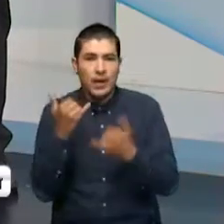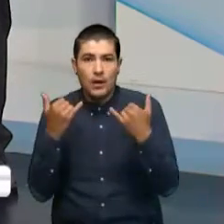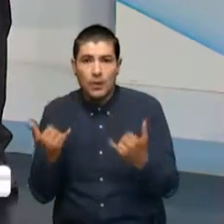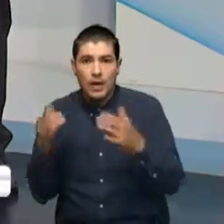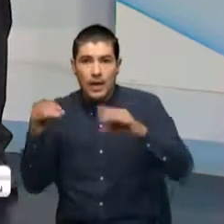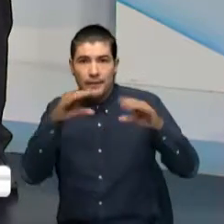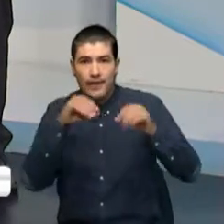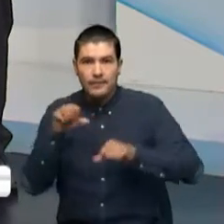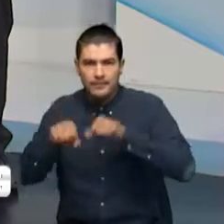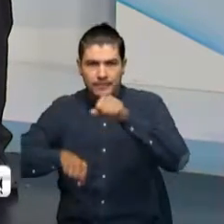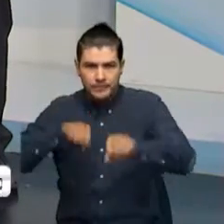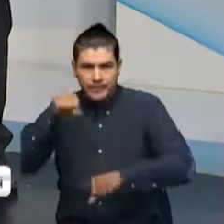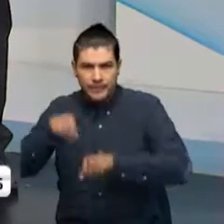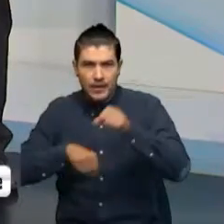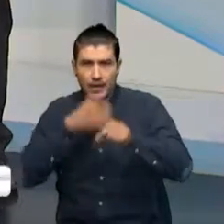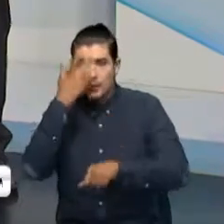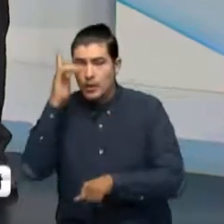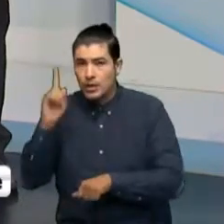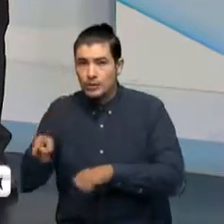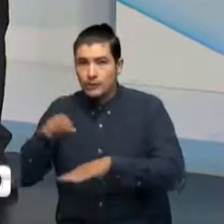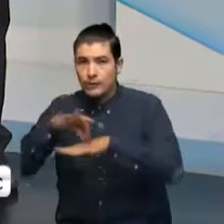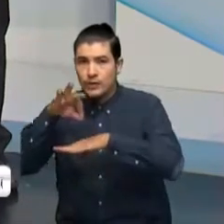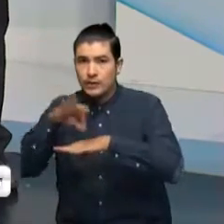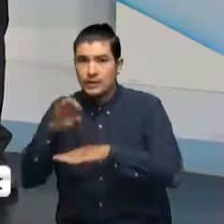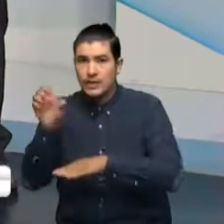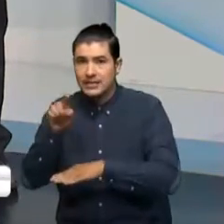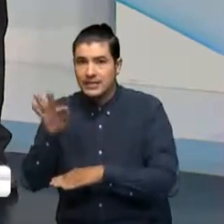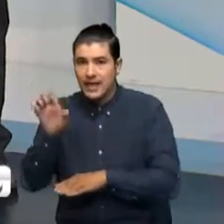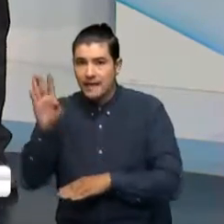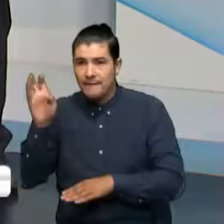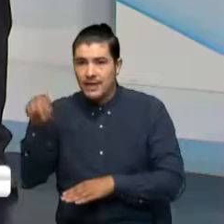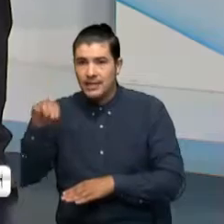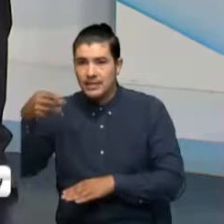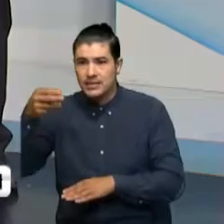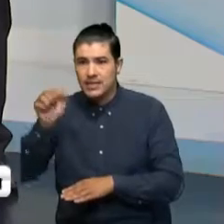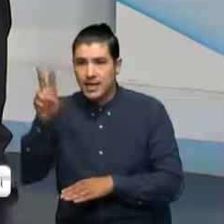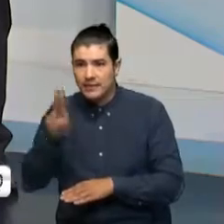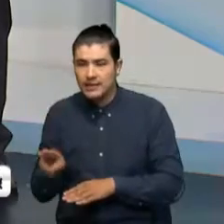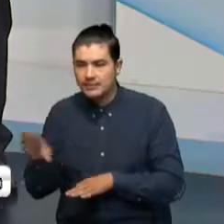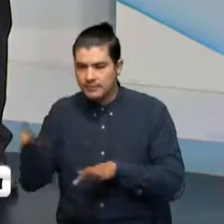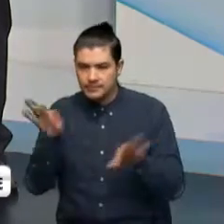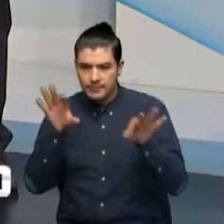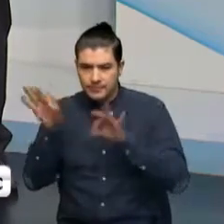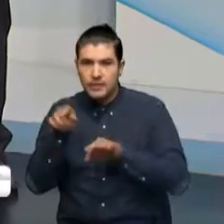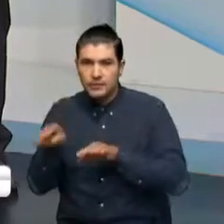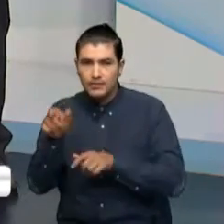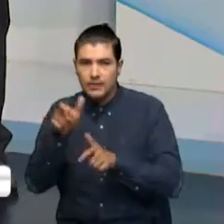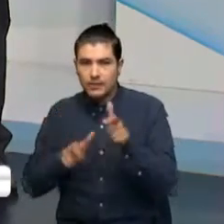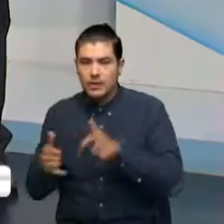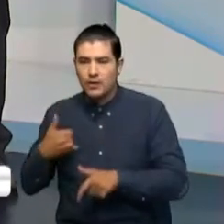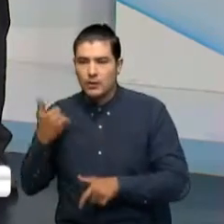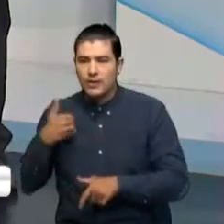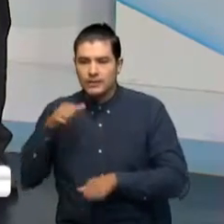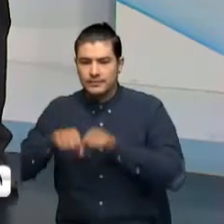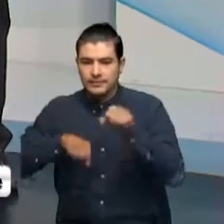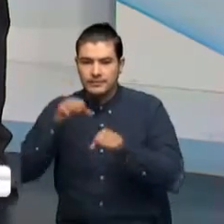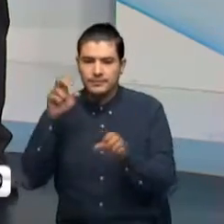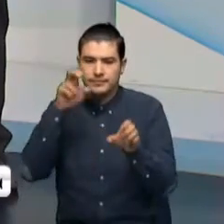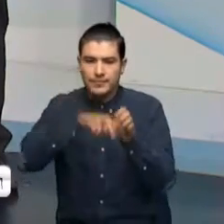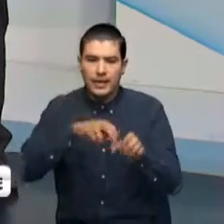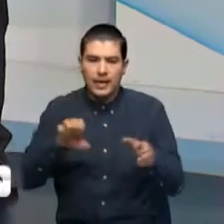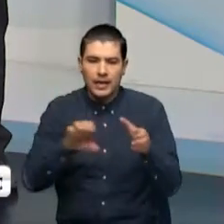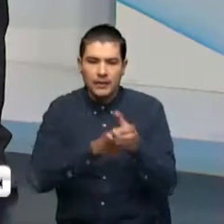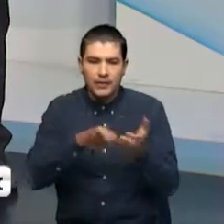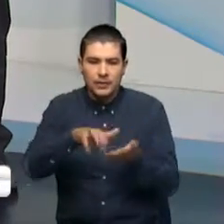Hablamos ahora de ciclismo porque la Fundación Esteban Chávez está haciendo la preselección de los pedalistas que van a ser parte del equipo profesional y